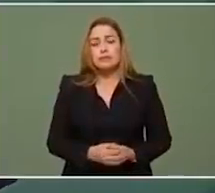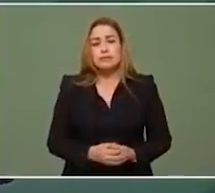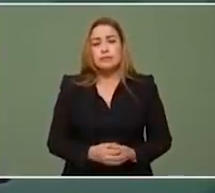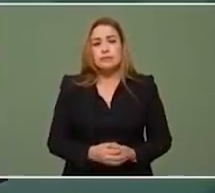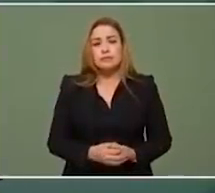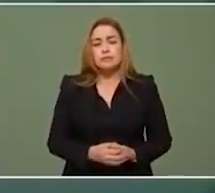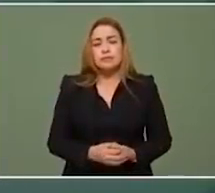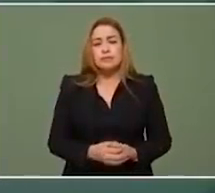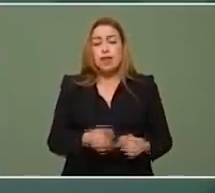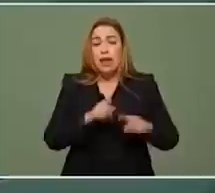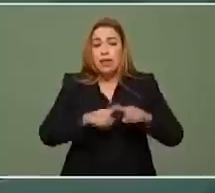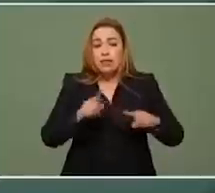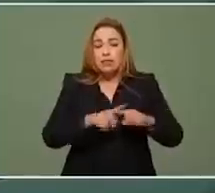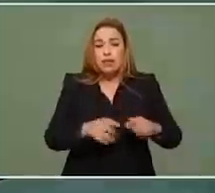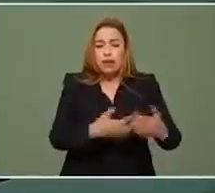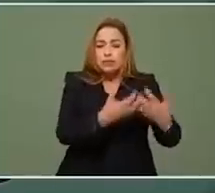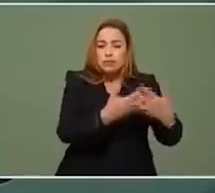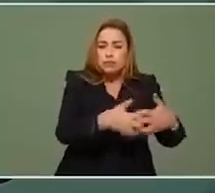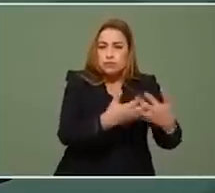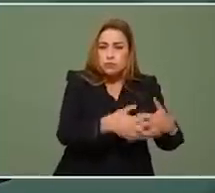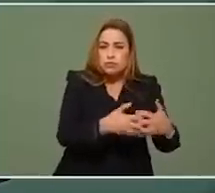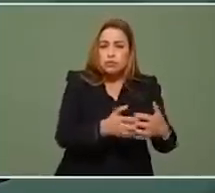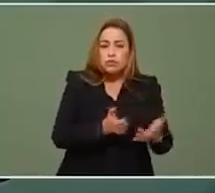en equipos médicos